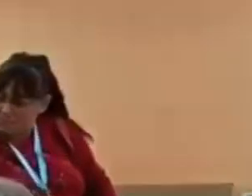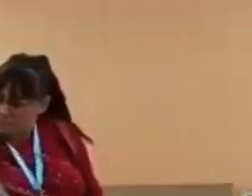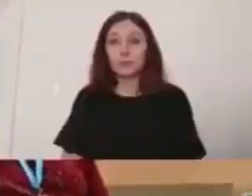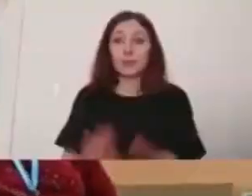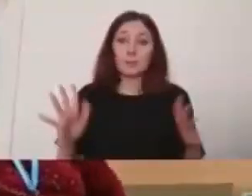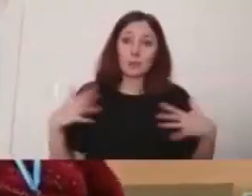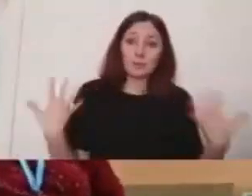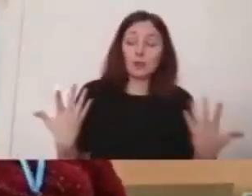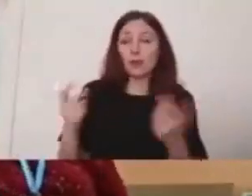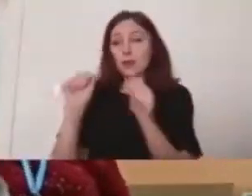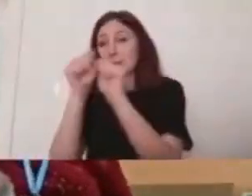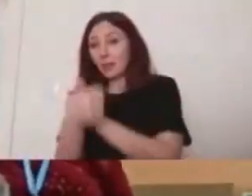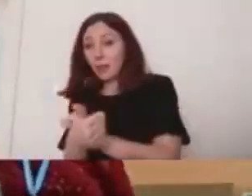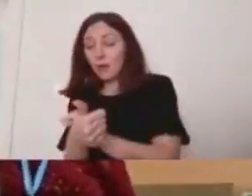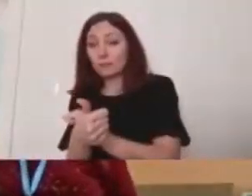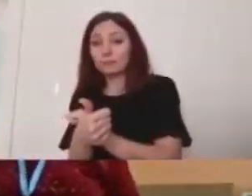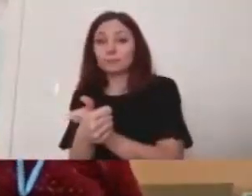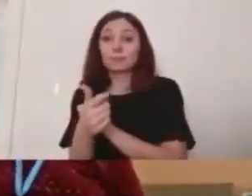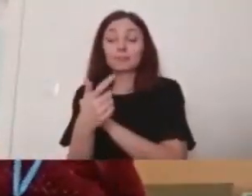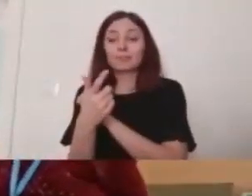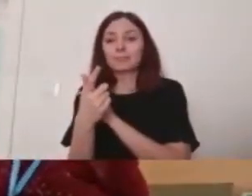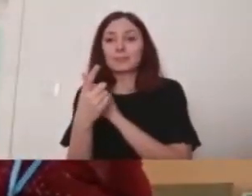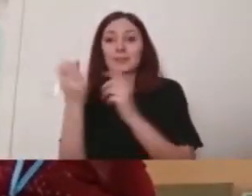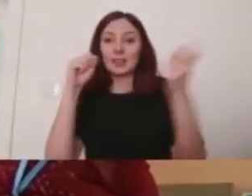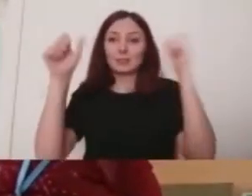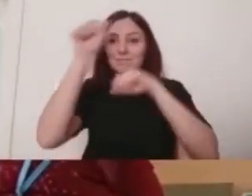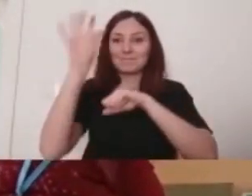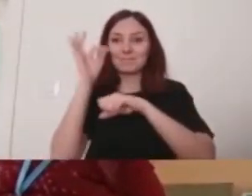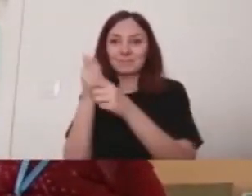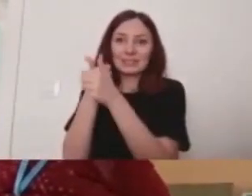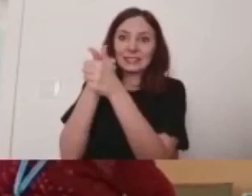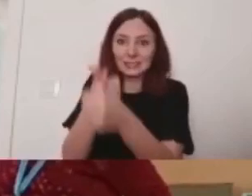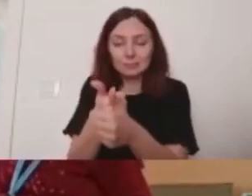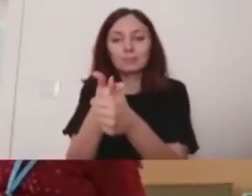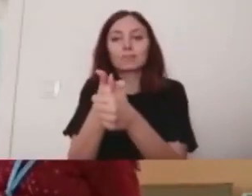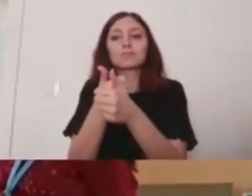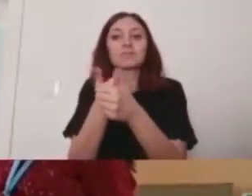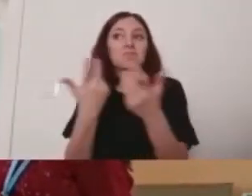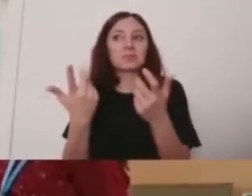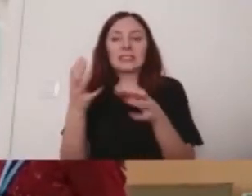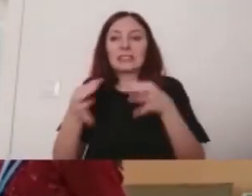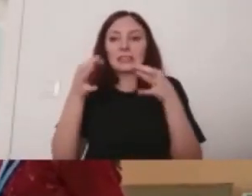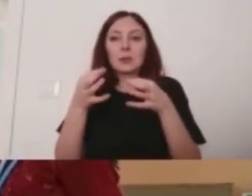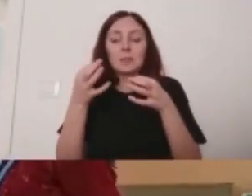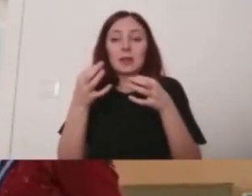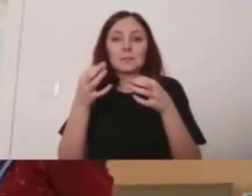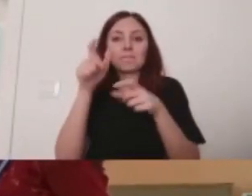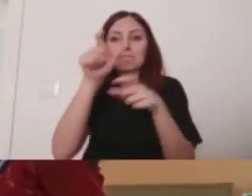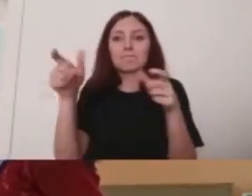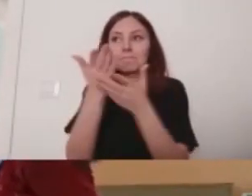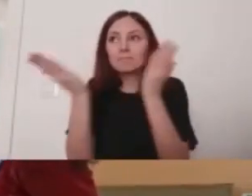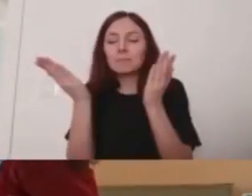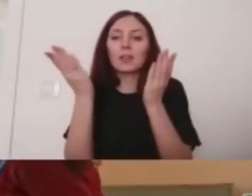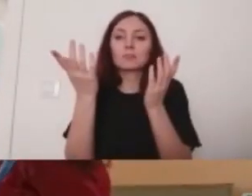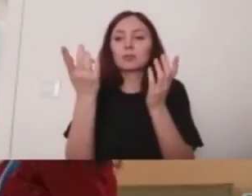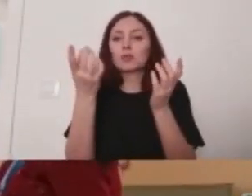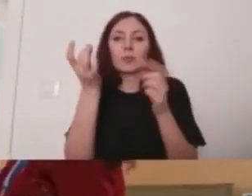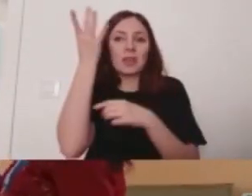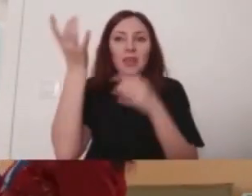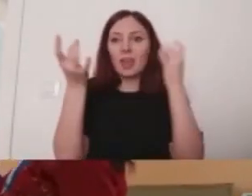La improvisación, la imitación y seguir el ritmo de los actores y actrices dan lugar a multitud de sugerencias e ideas de los actores,